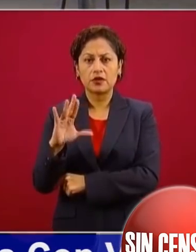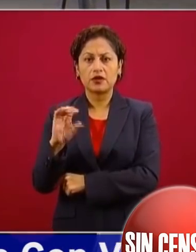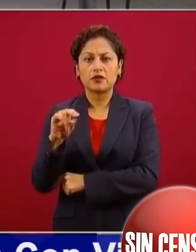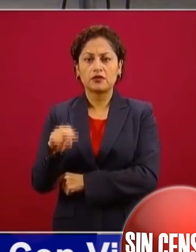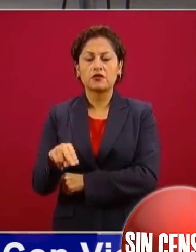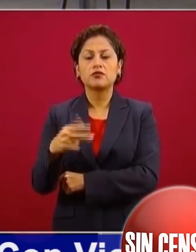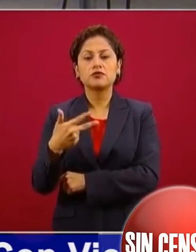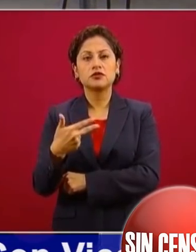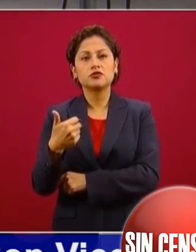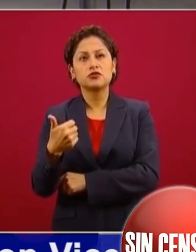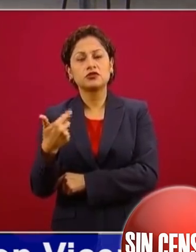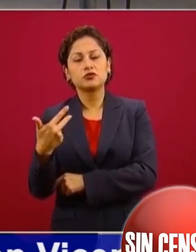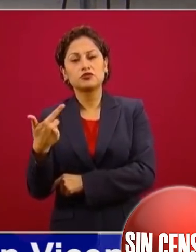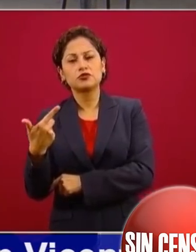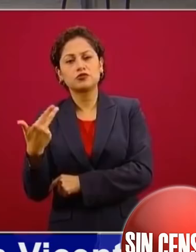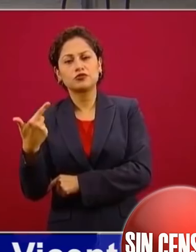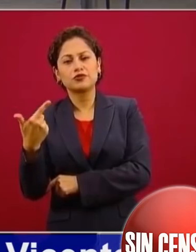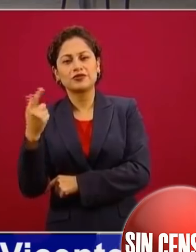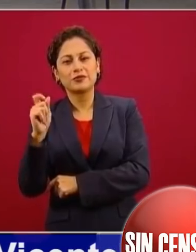5688722.